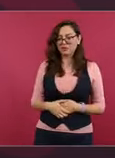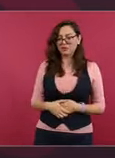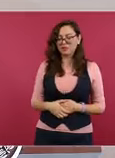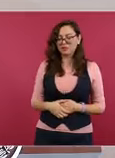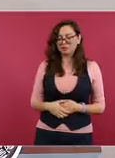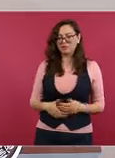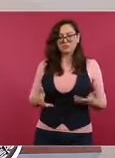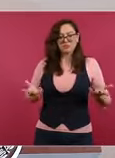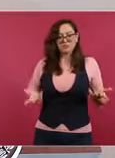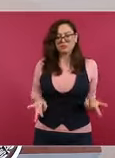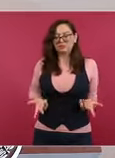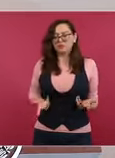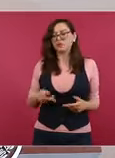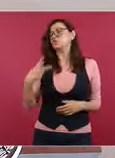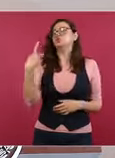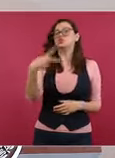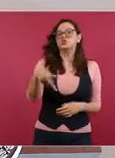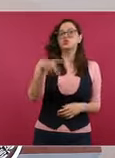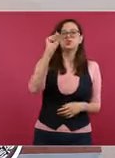yo creo que